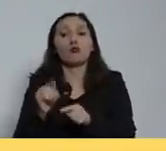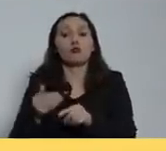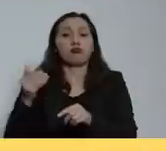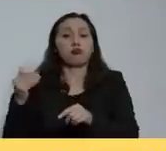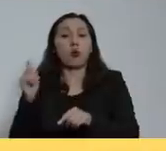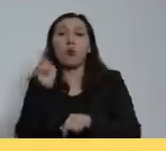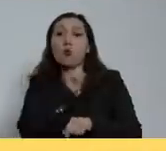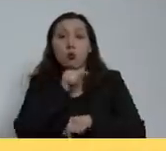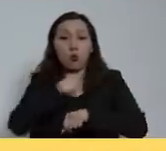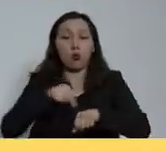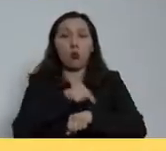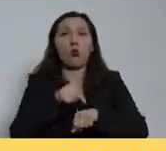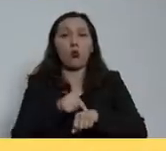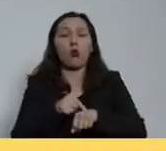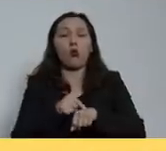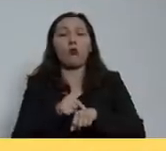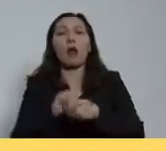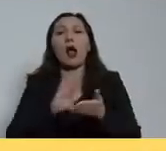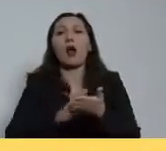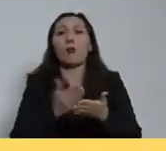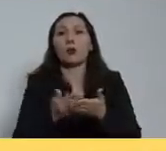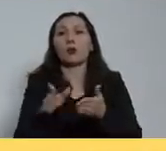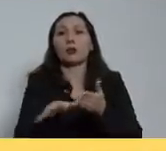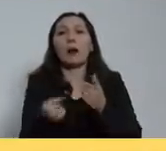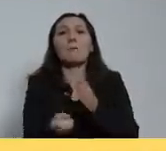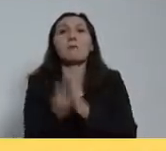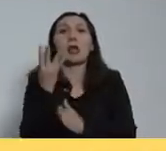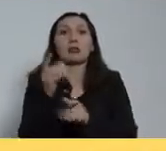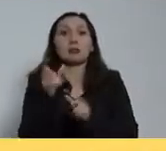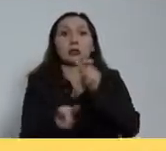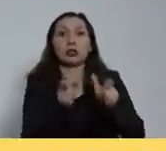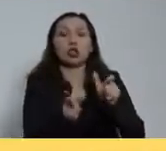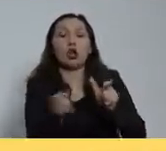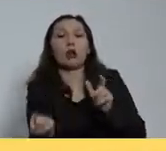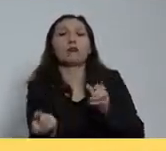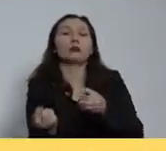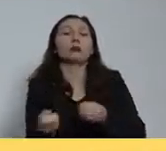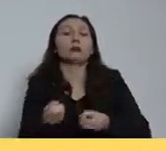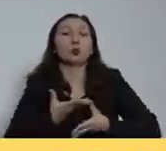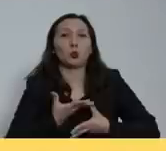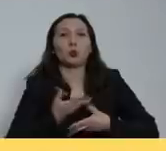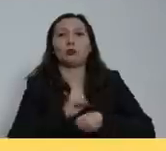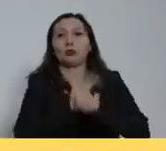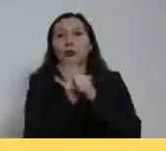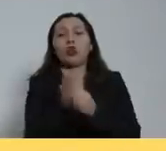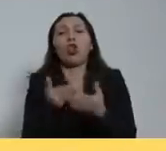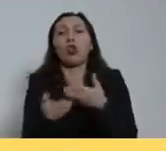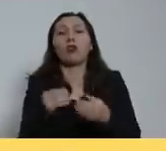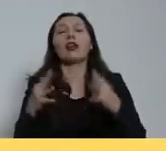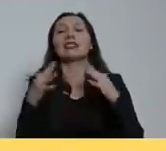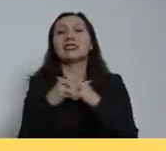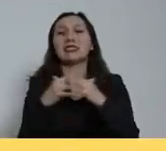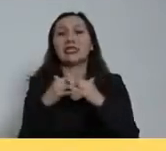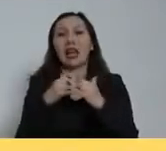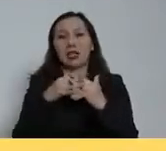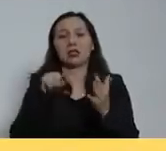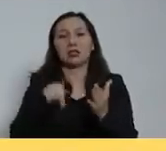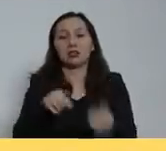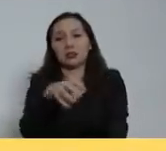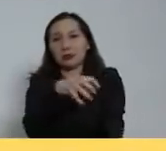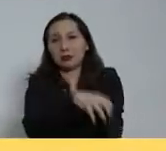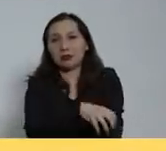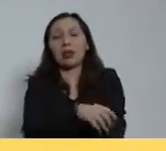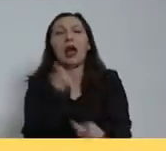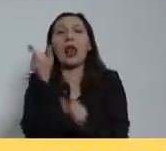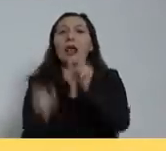últimas horas un desarrollo de nuevos casos en la ciudad de Chillán, que corresponde